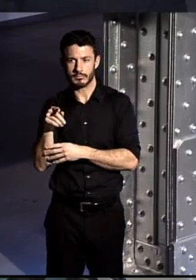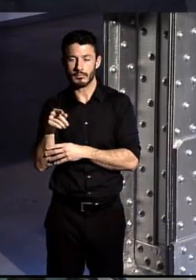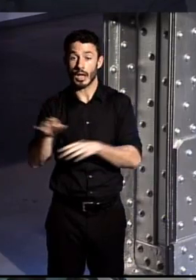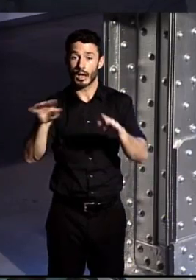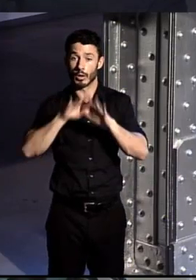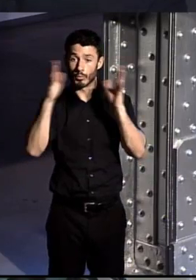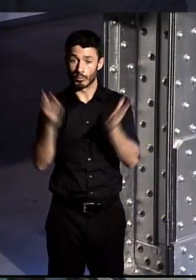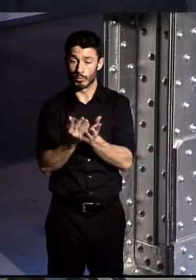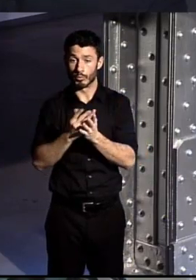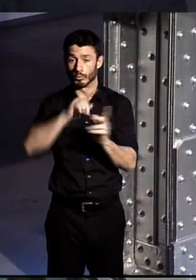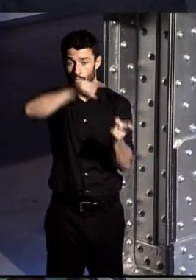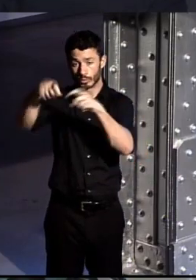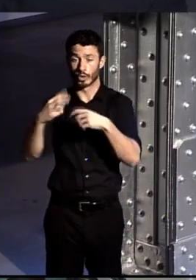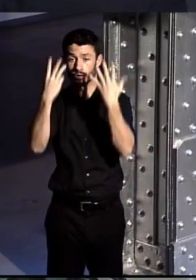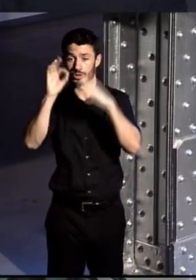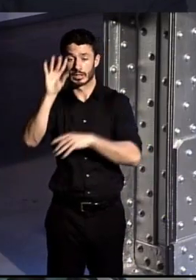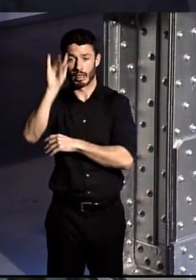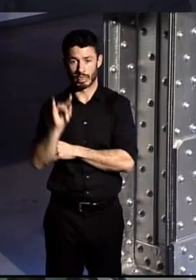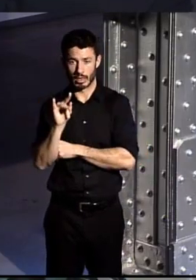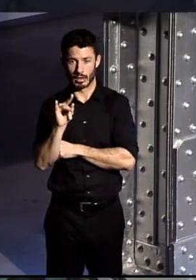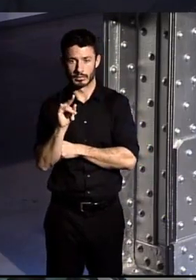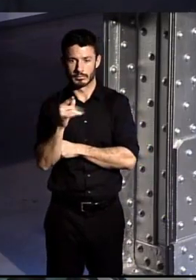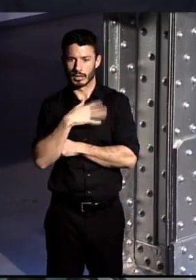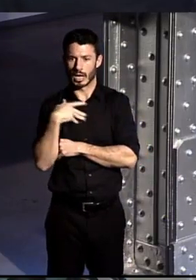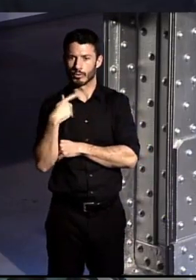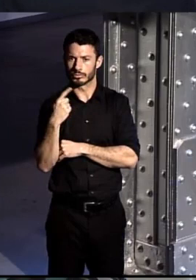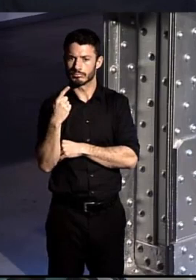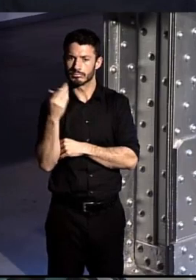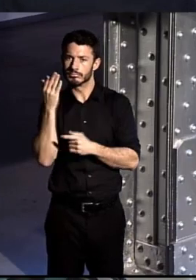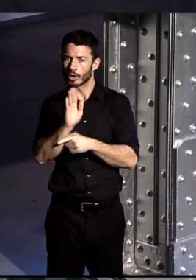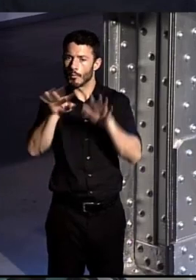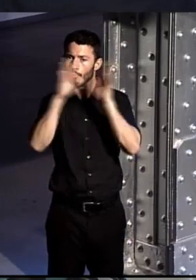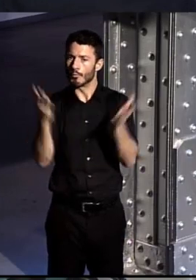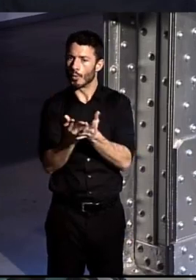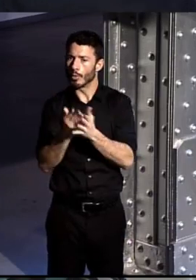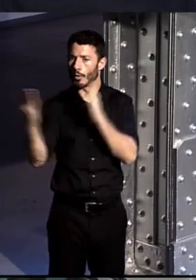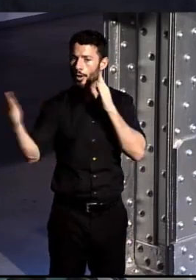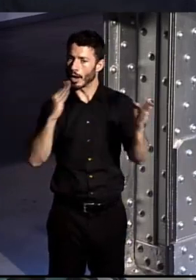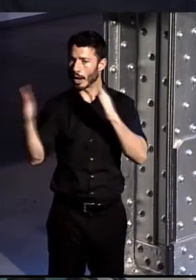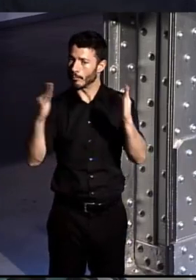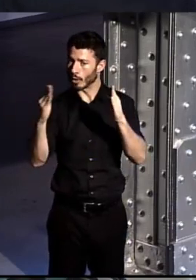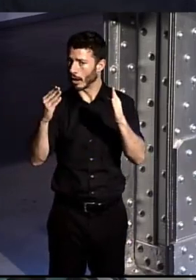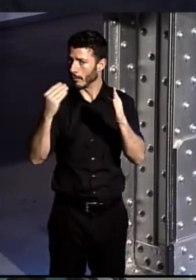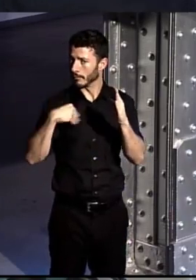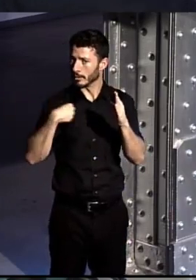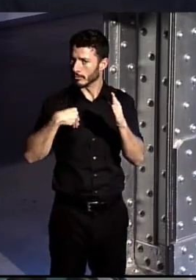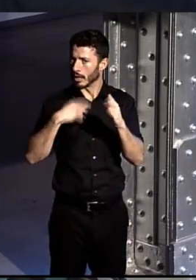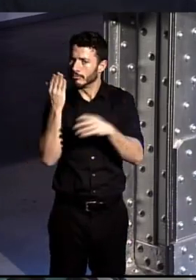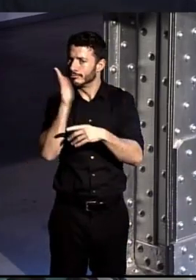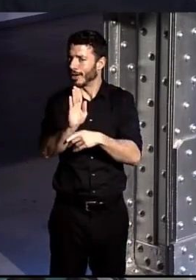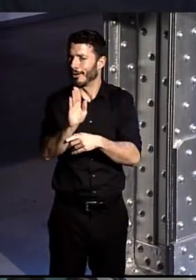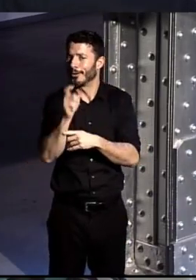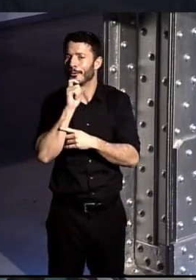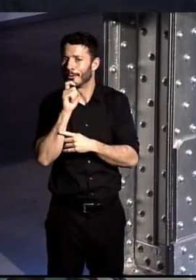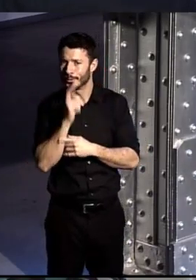reflejar cómo era el mundo cuando Phileas Fogg lo recorrió. En ese mismo momento, en esas décadas, y